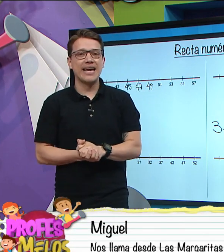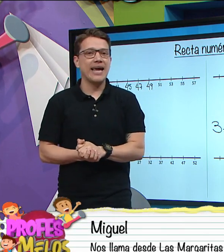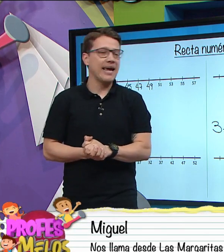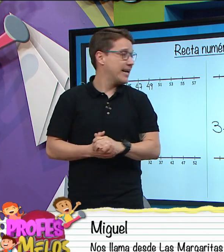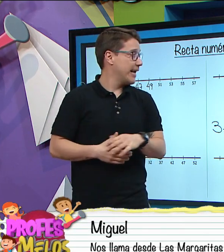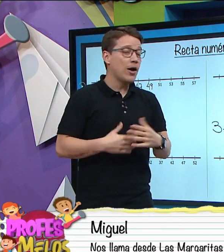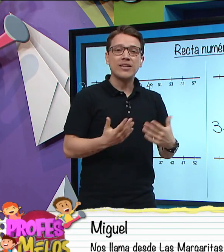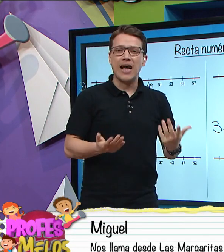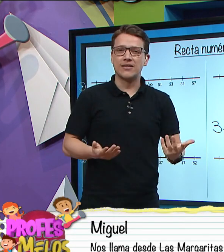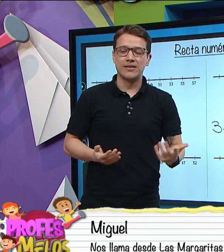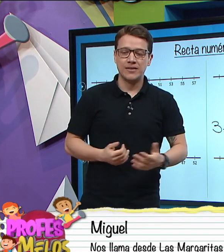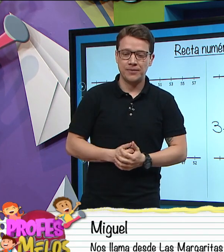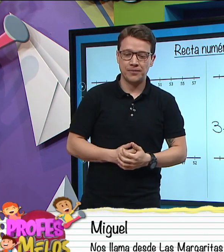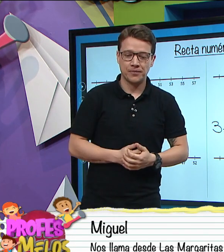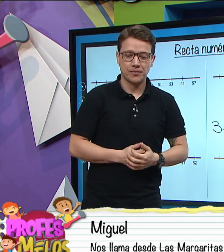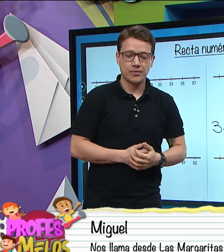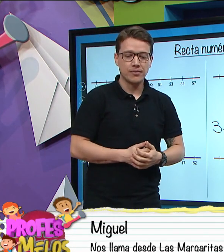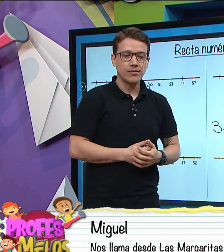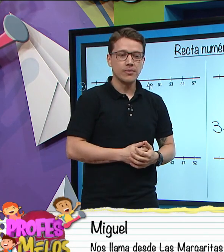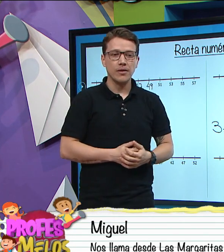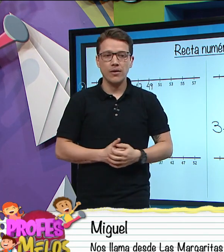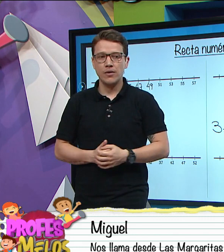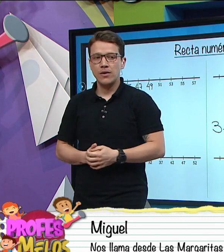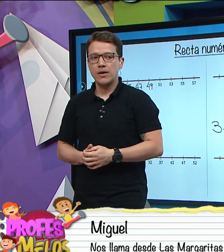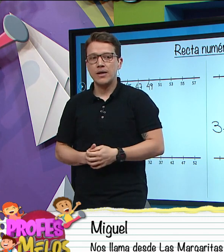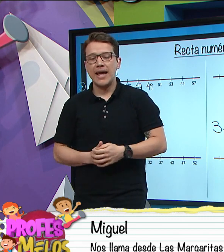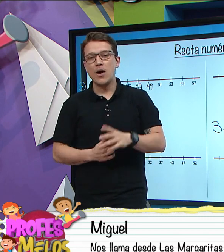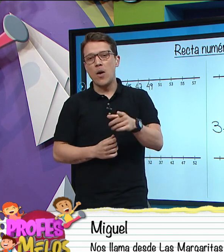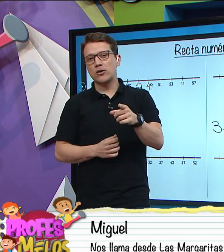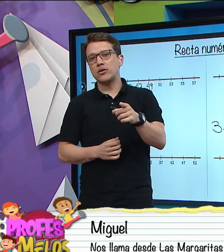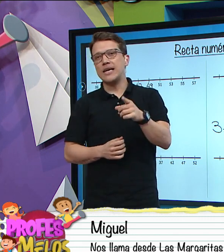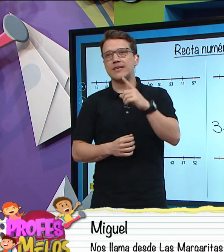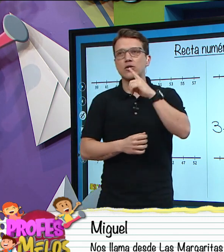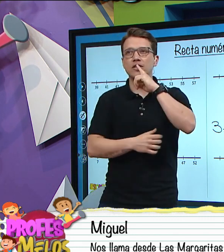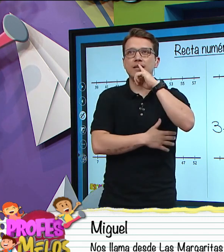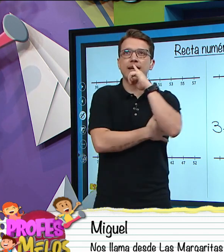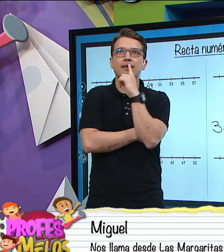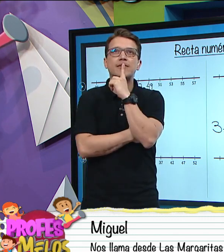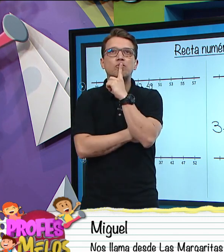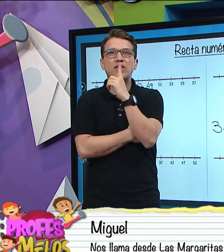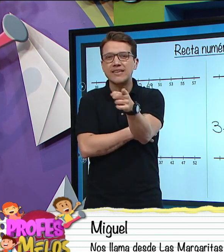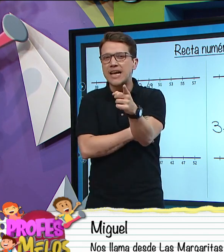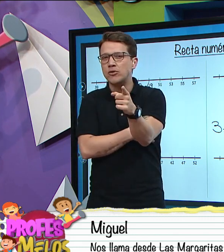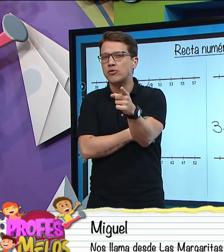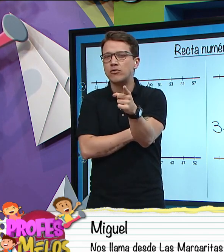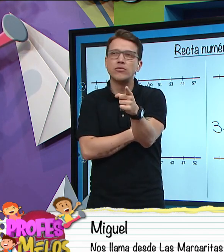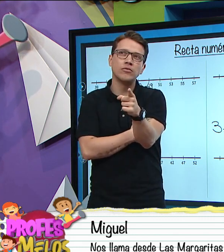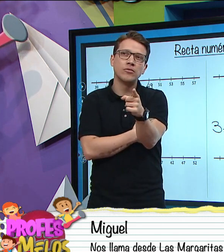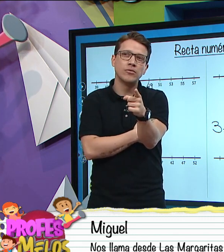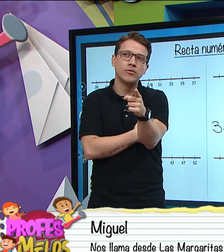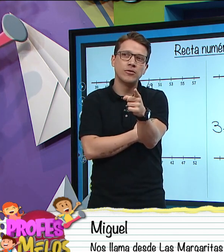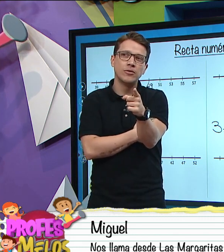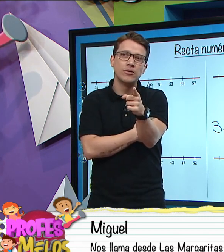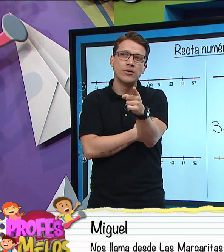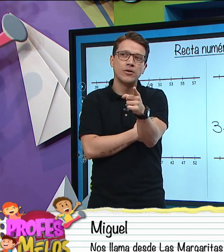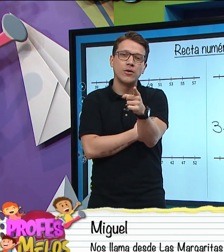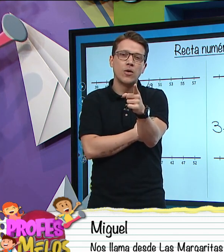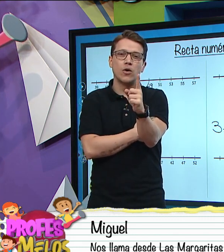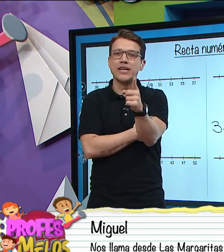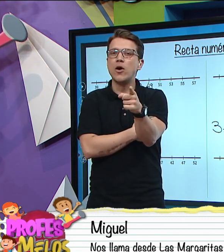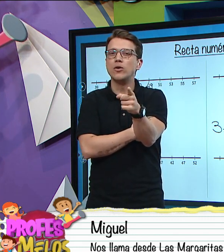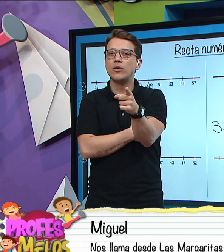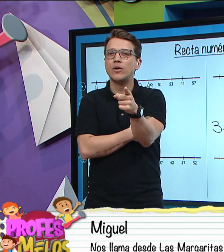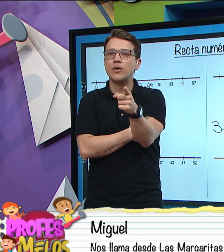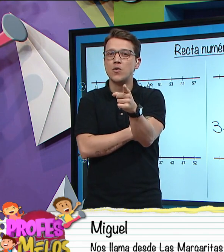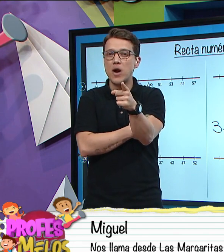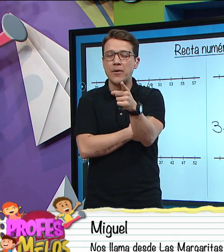Miguel, ¿en qué grado estás? Estoy en cuarto 3. En cuarto 3, entonces tienes 10 años. No,